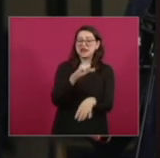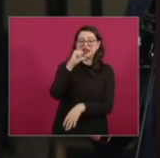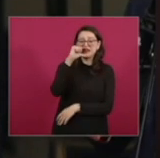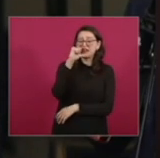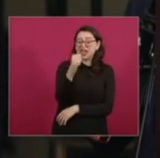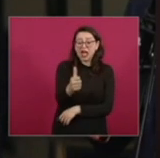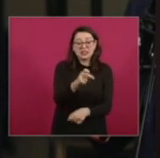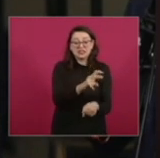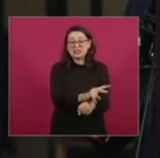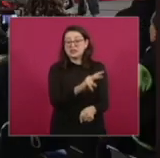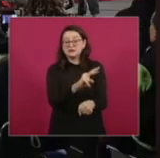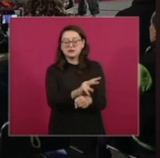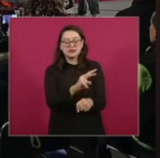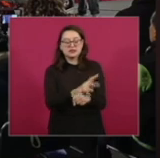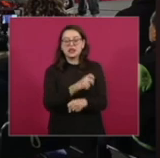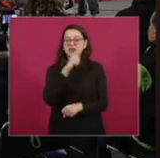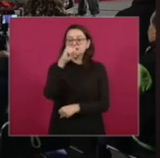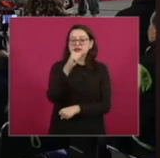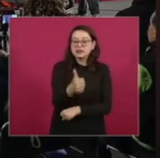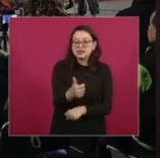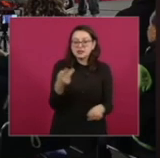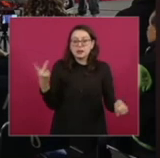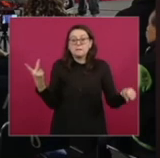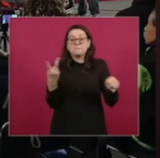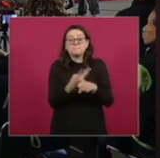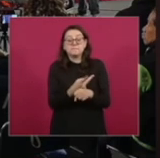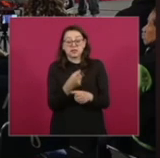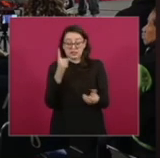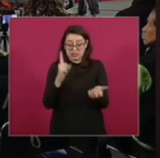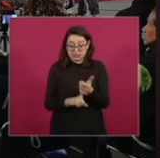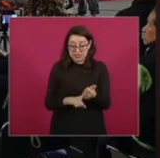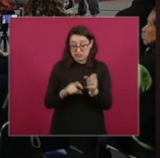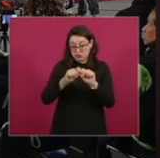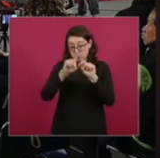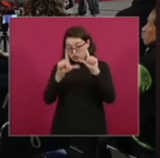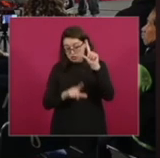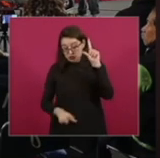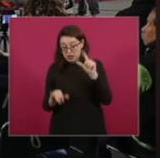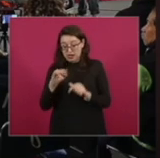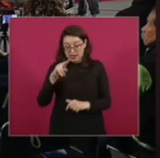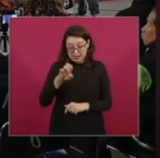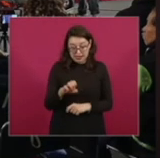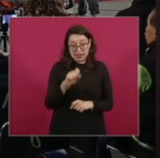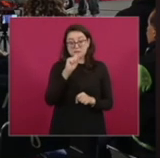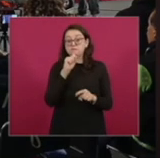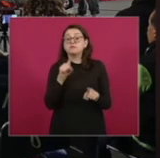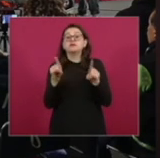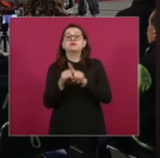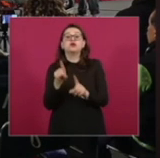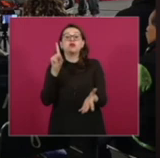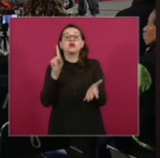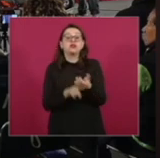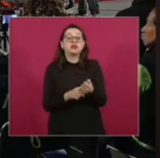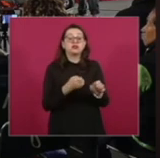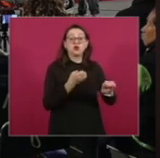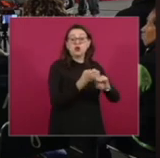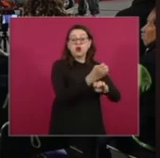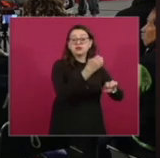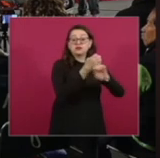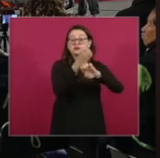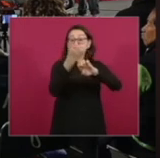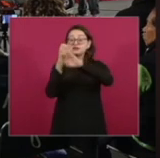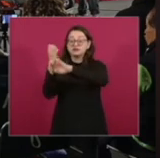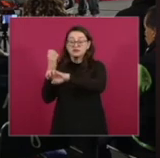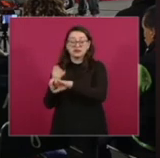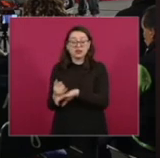pues no solo ocurre a nivel nacional en el INE, sino también en los institutos electorales locales.